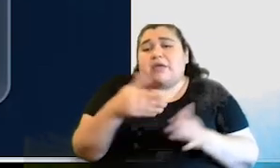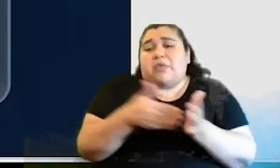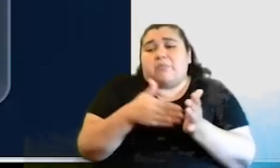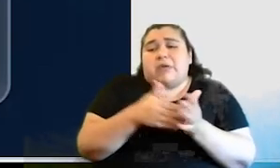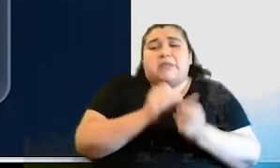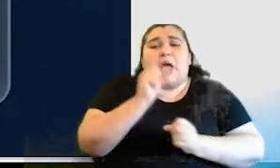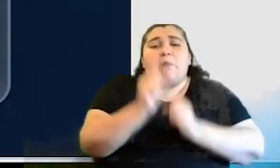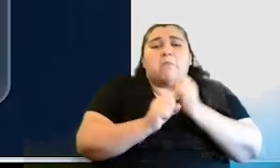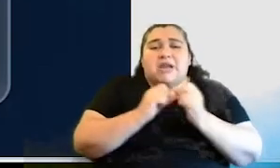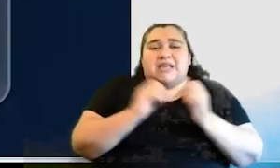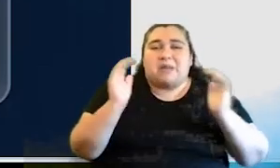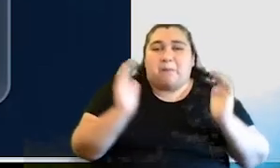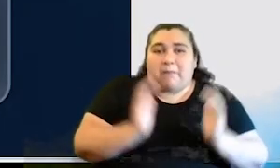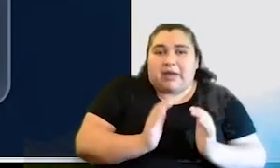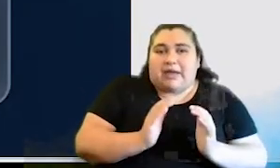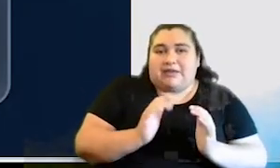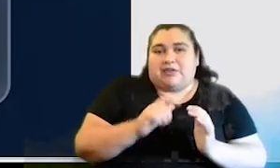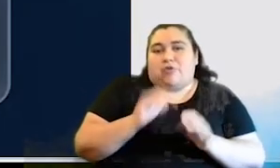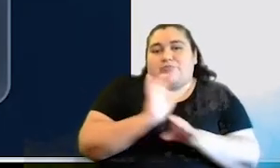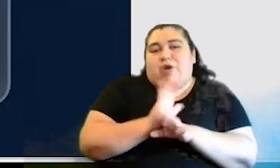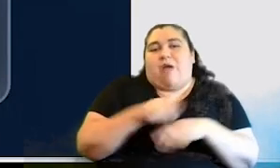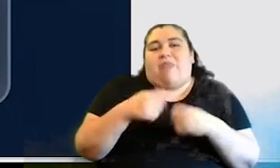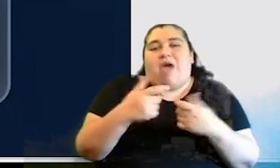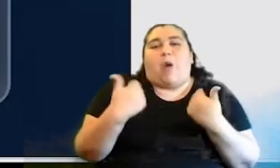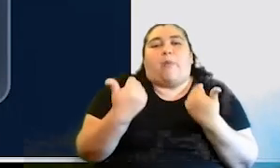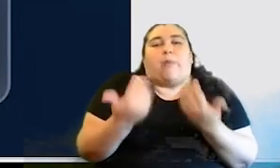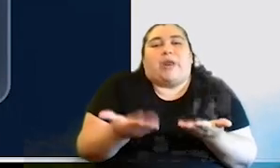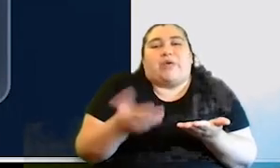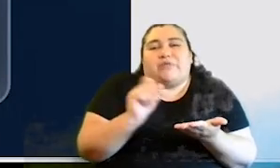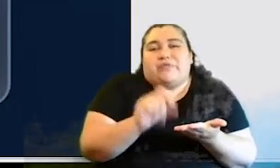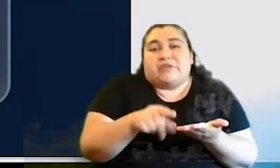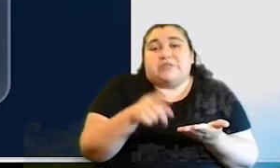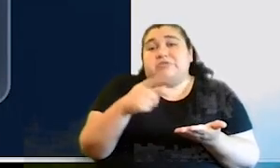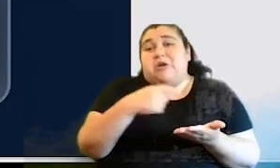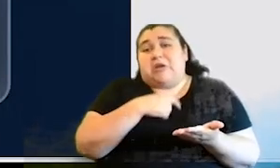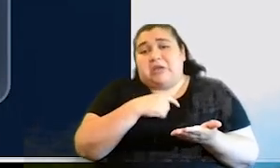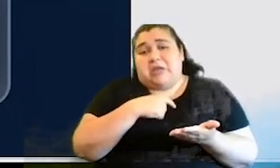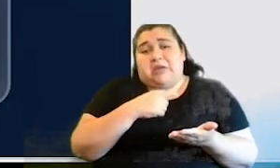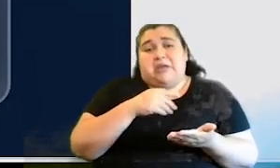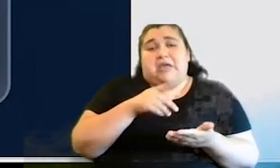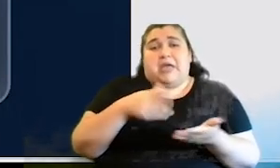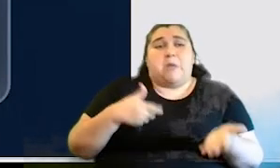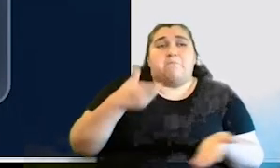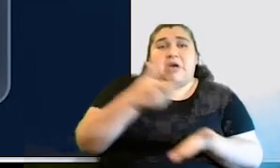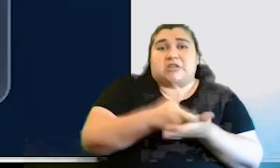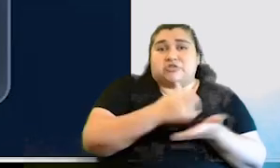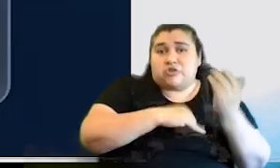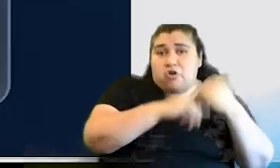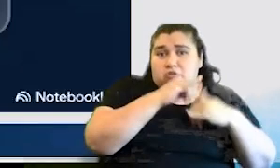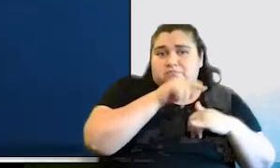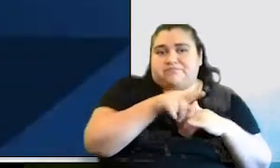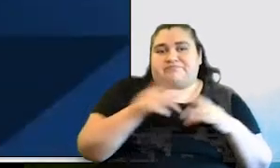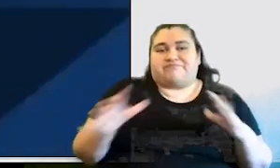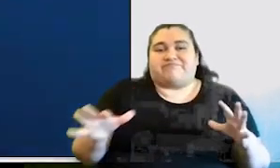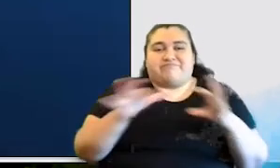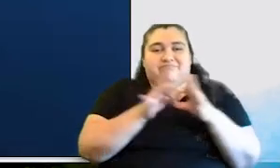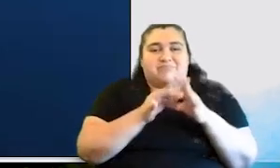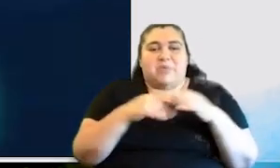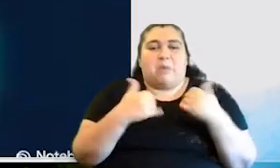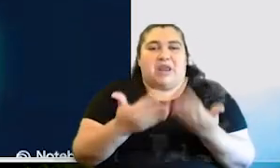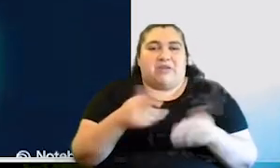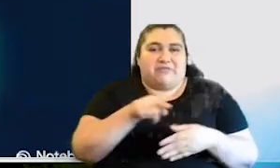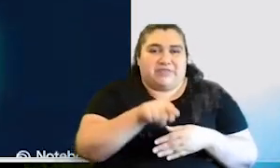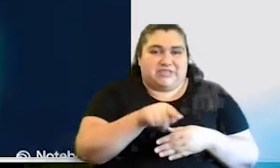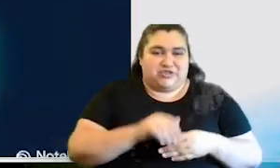pequeñas, y se les da este beneficio como para que las personas que quieren aplicar plata en alguna suerte de inversión lo hagan con este beneficio a través de este tipo de